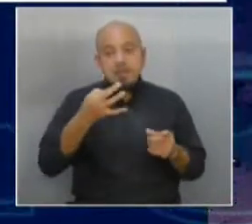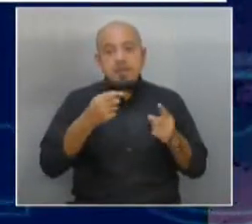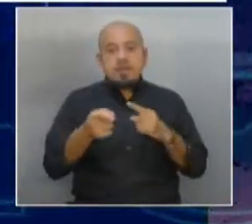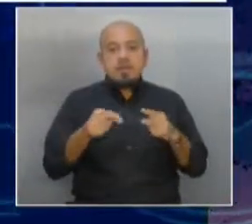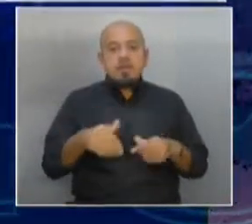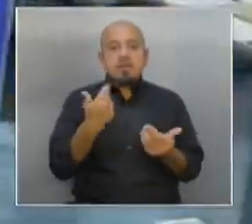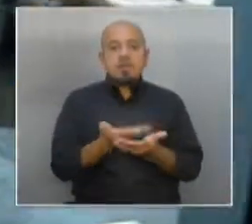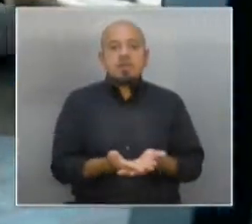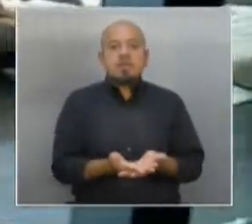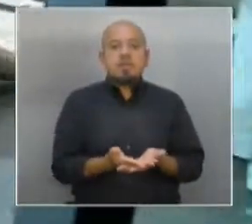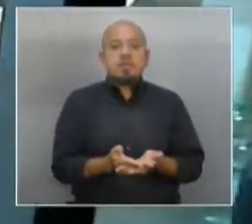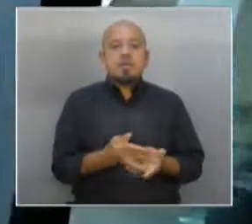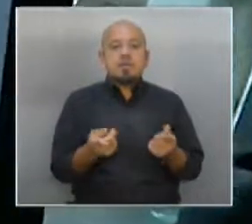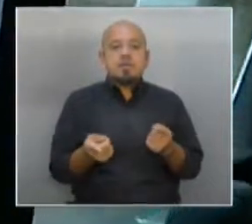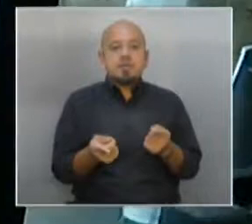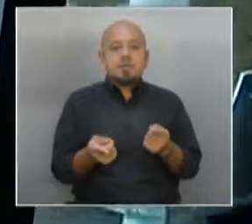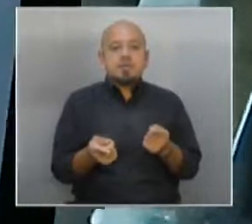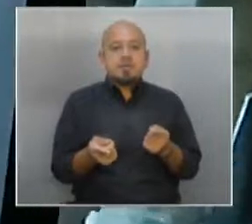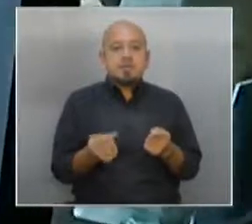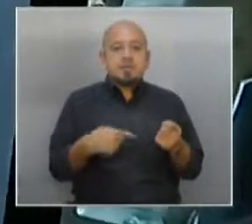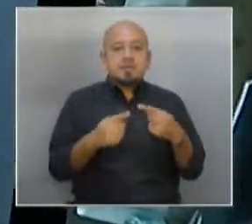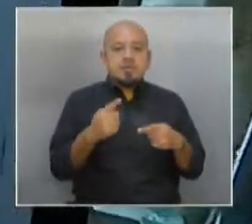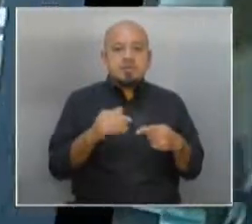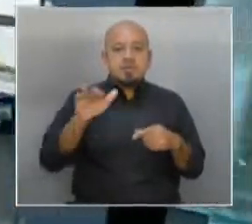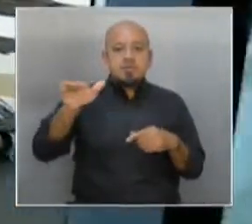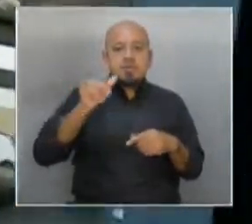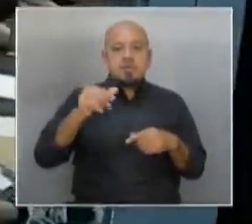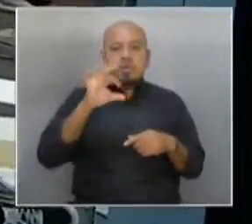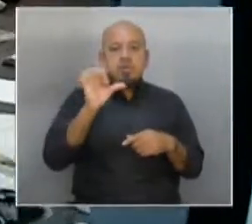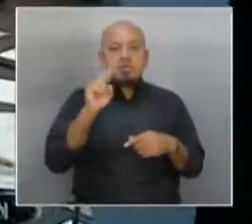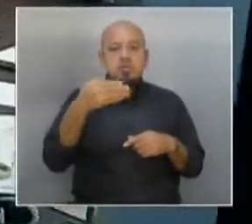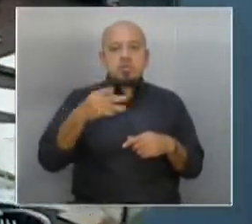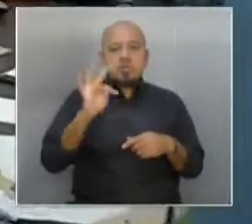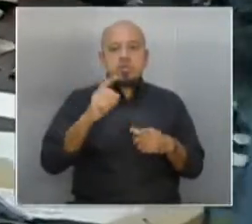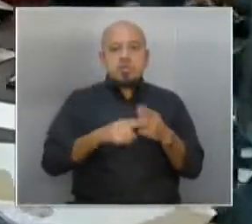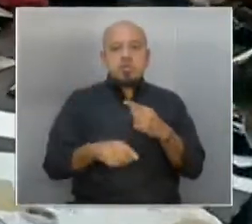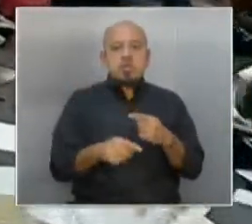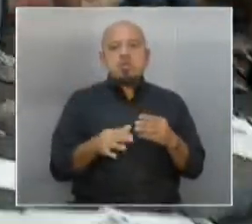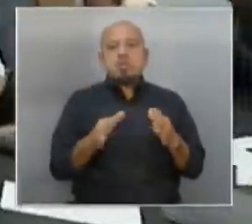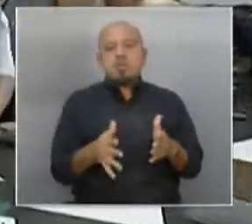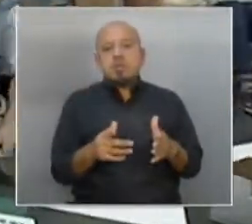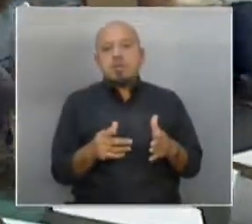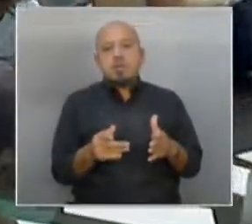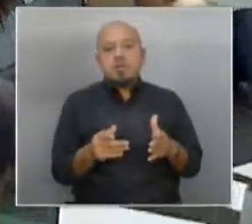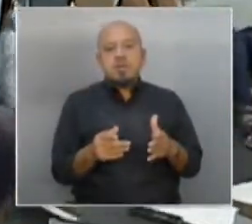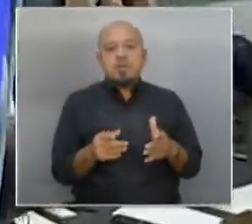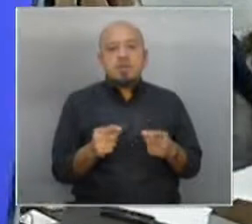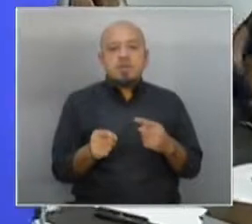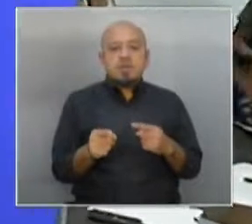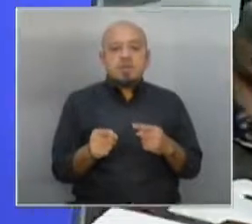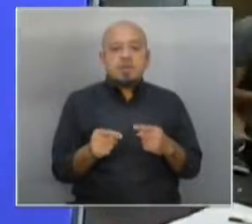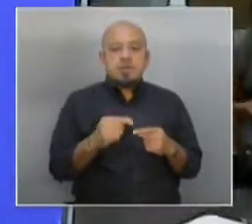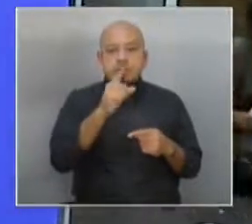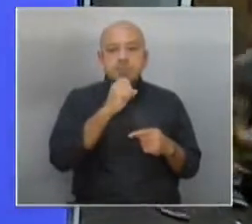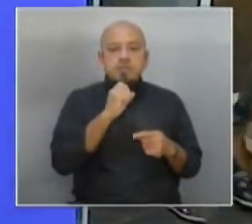propuesta surge particularmente que nos convoca Subte, principalmente para el mes de marzo. Y